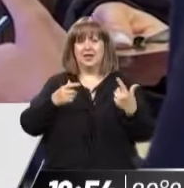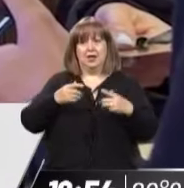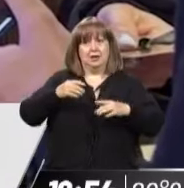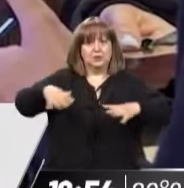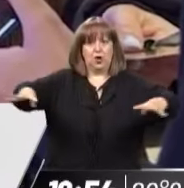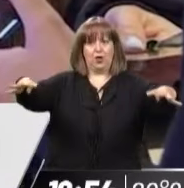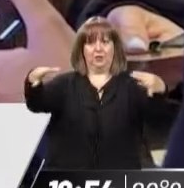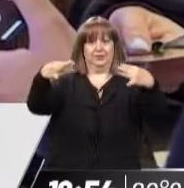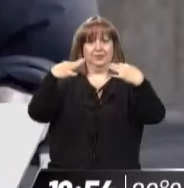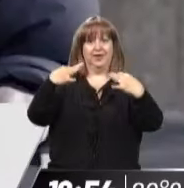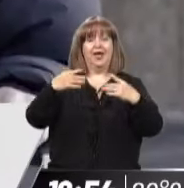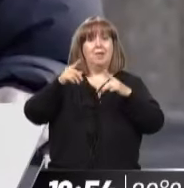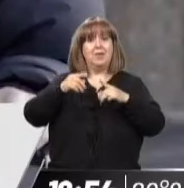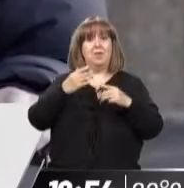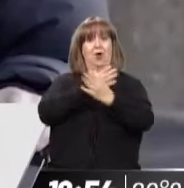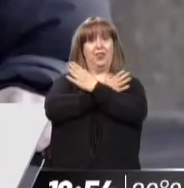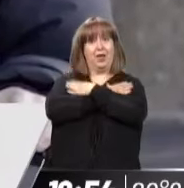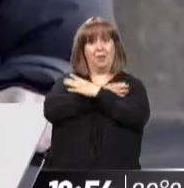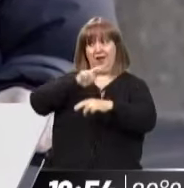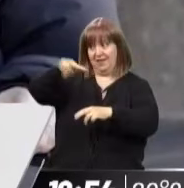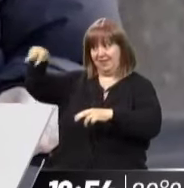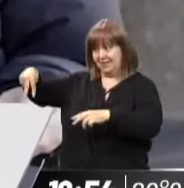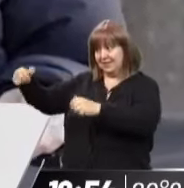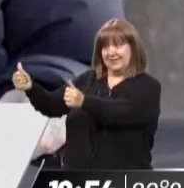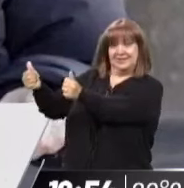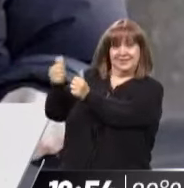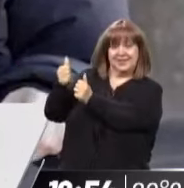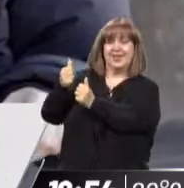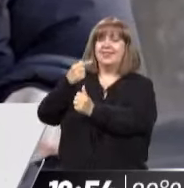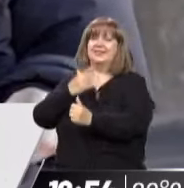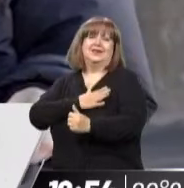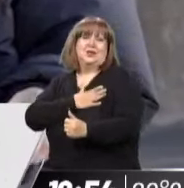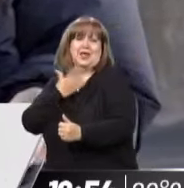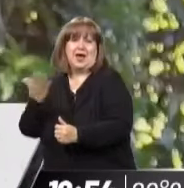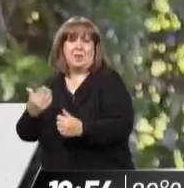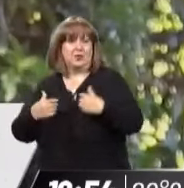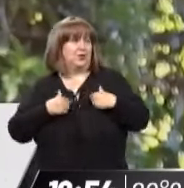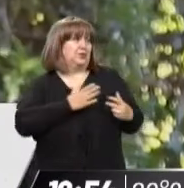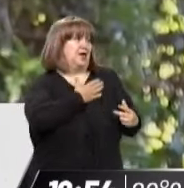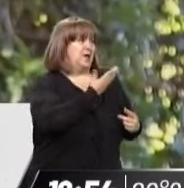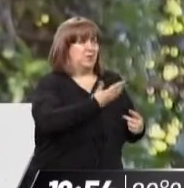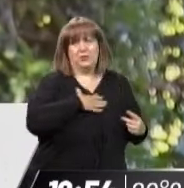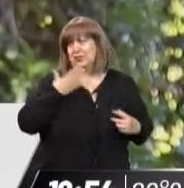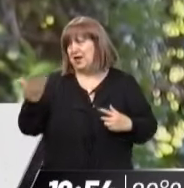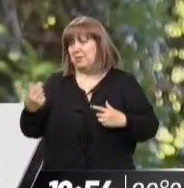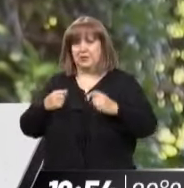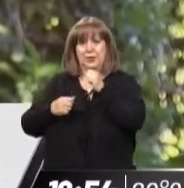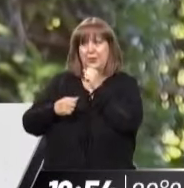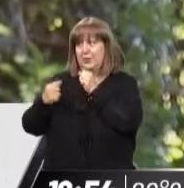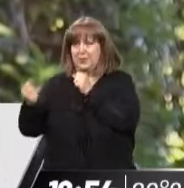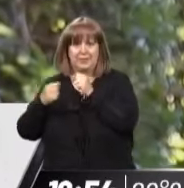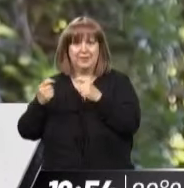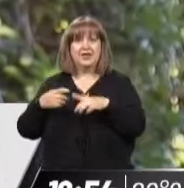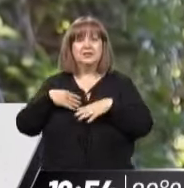y también De Paul se subió al escenario, dijo que la amaba, se declararon el amor mutuo. La verdad es que fue impresionante para quienes